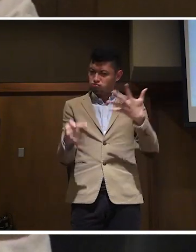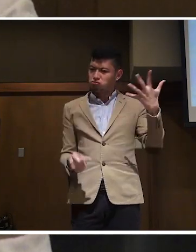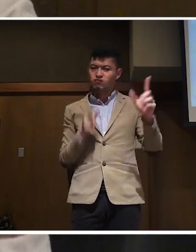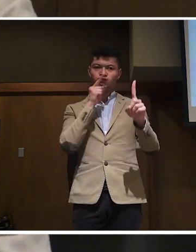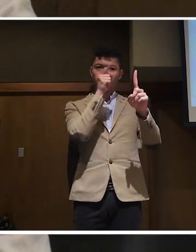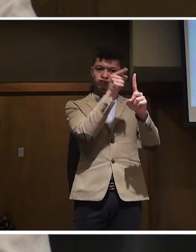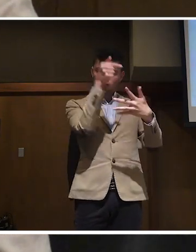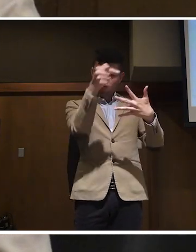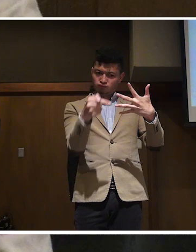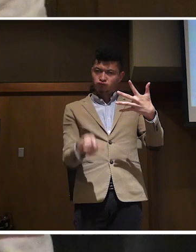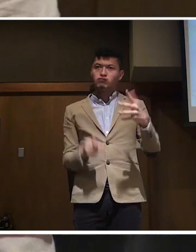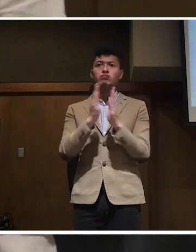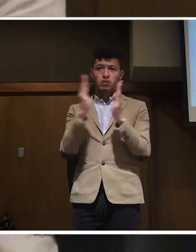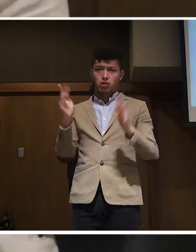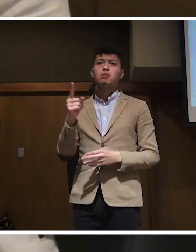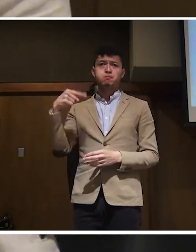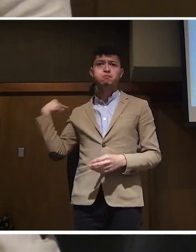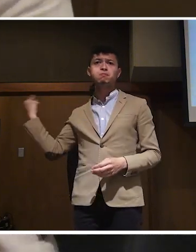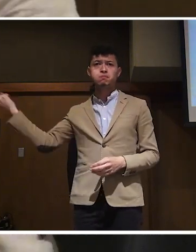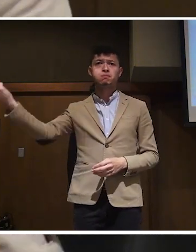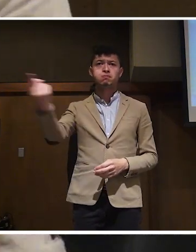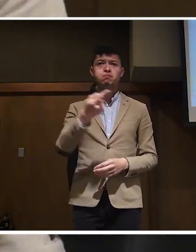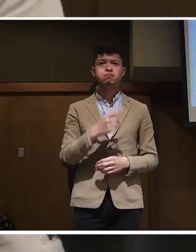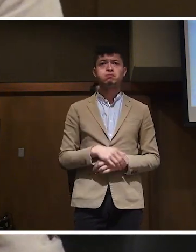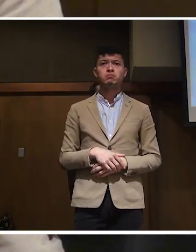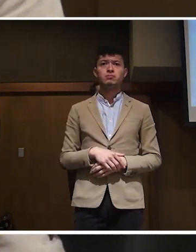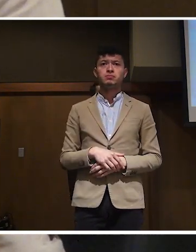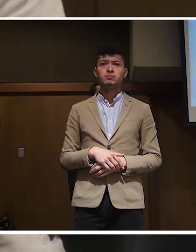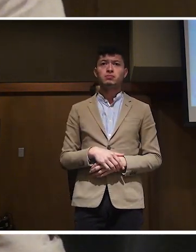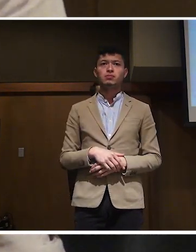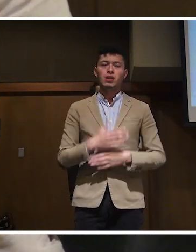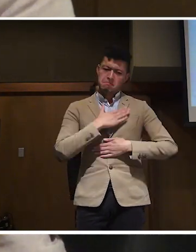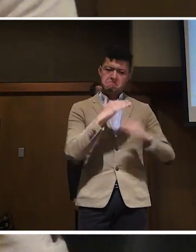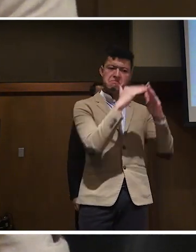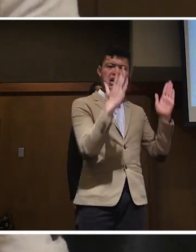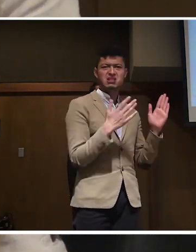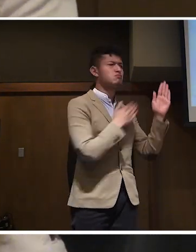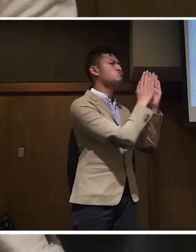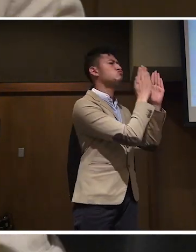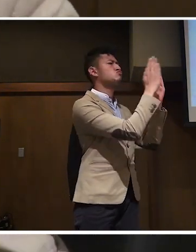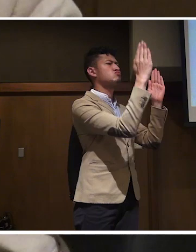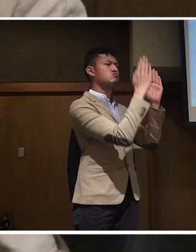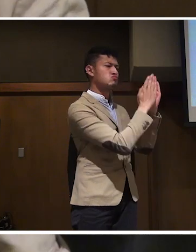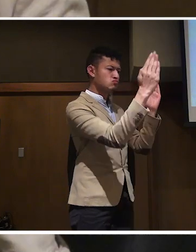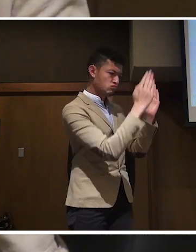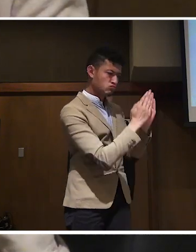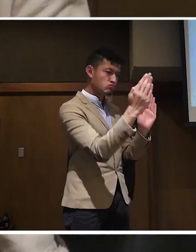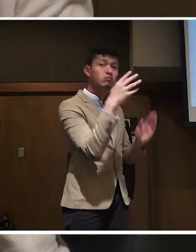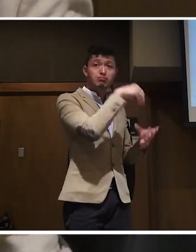las bibliotecas. Y en parte la biblioteca personal que uno tiene es una biblioteca que tiene